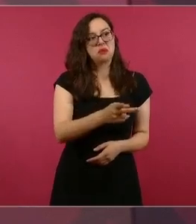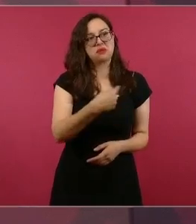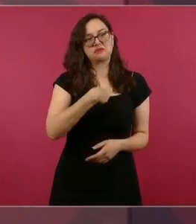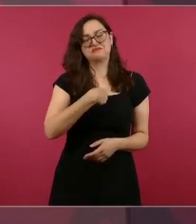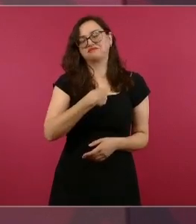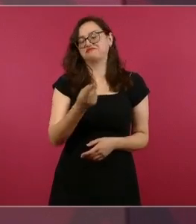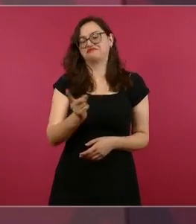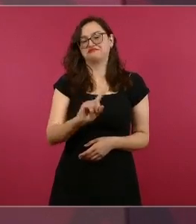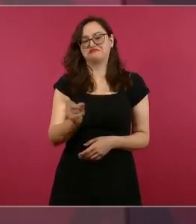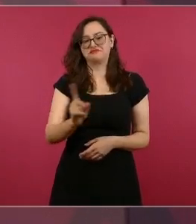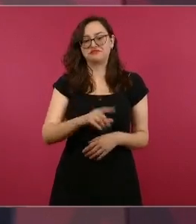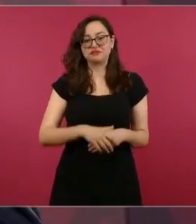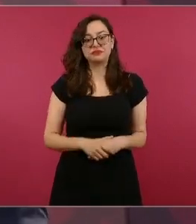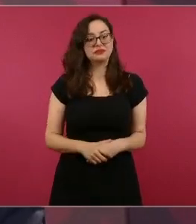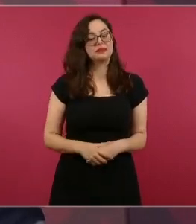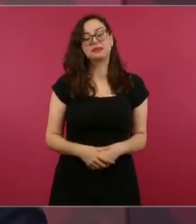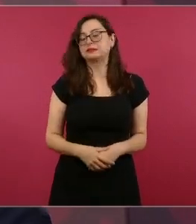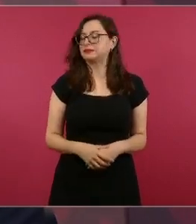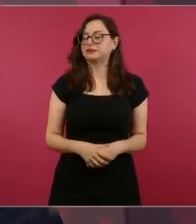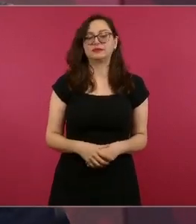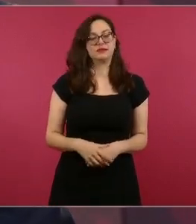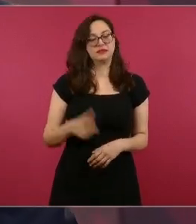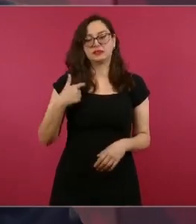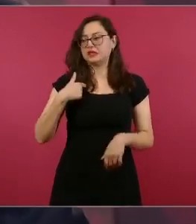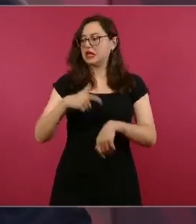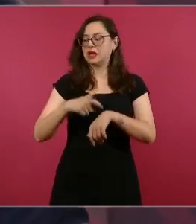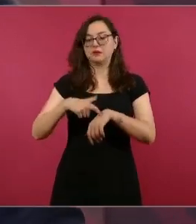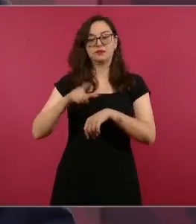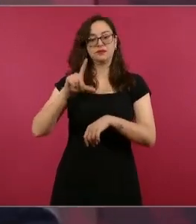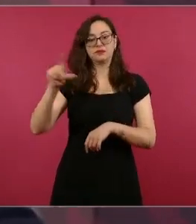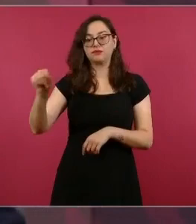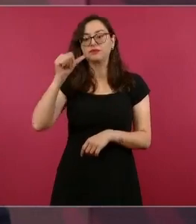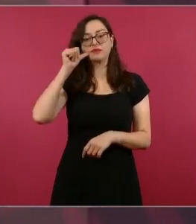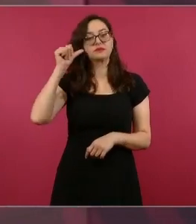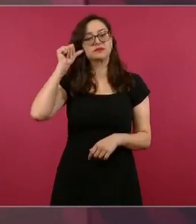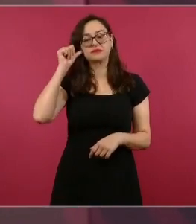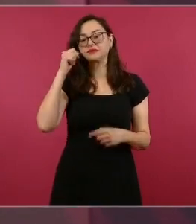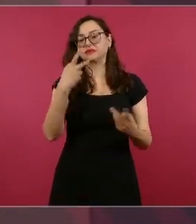Ya. Ayer no me regañaron.